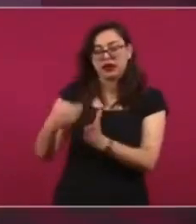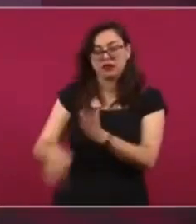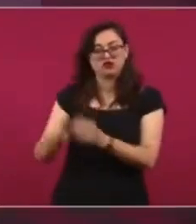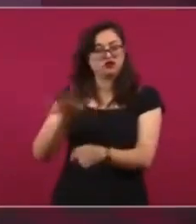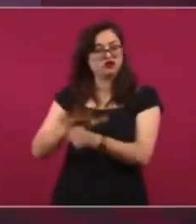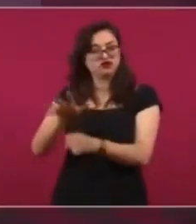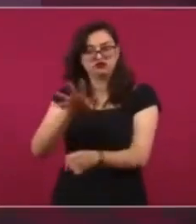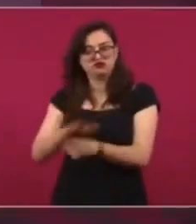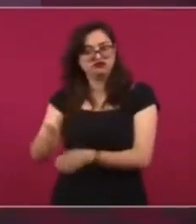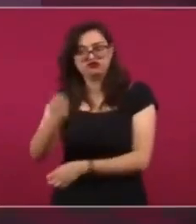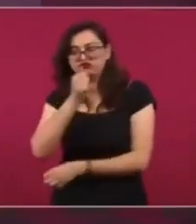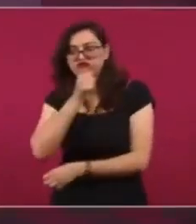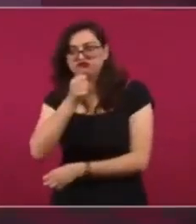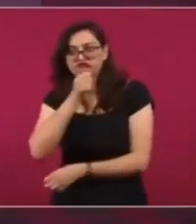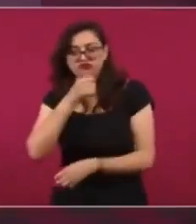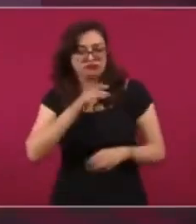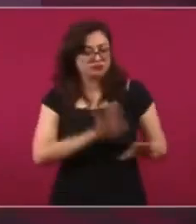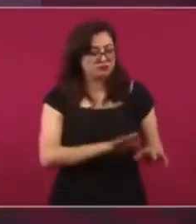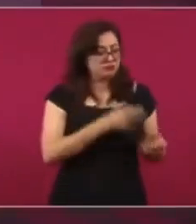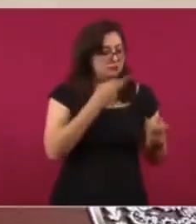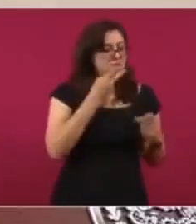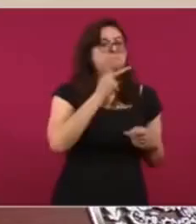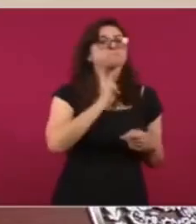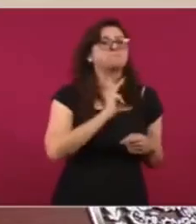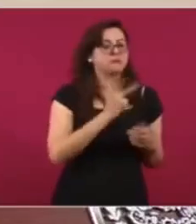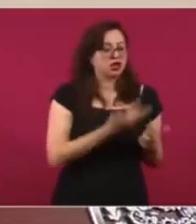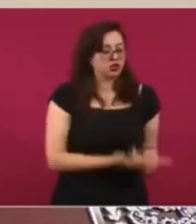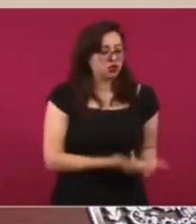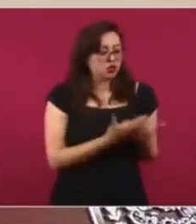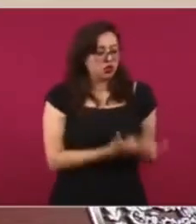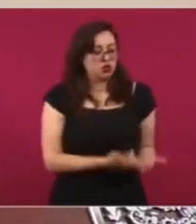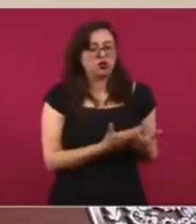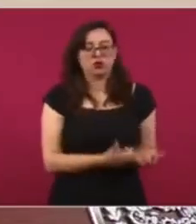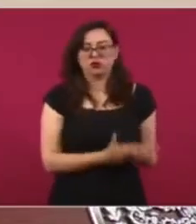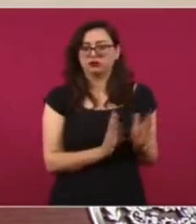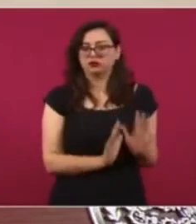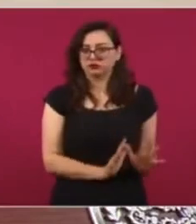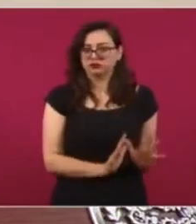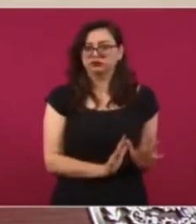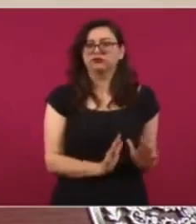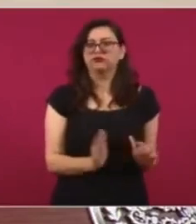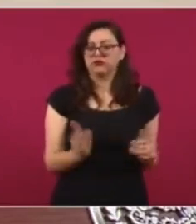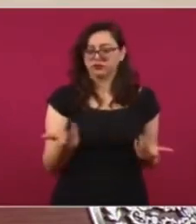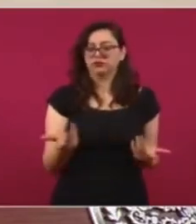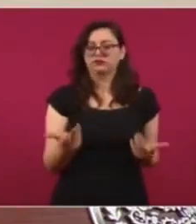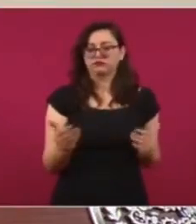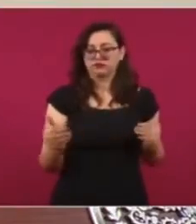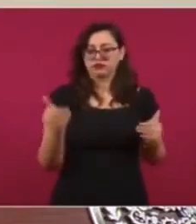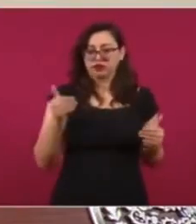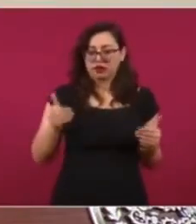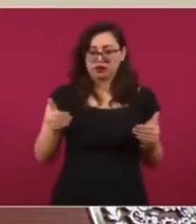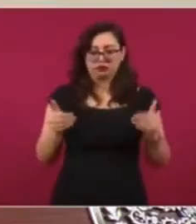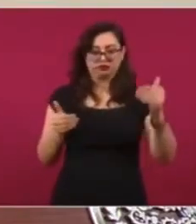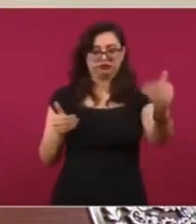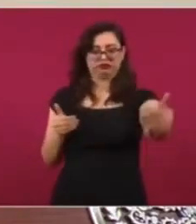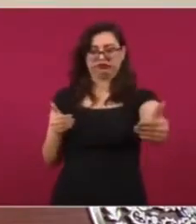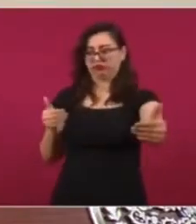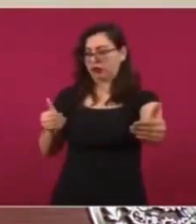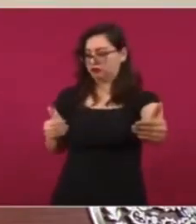el petróleo, tenemos los combustibles, y sí se ha avanzado mucho,